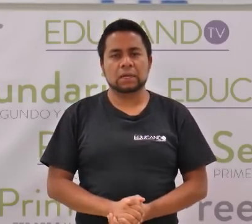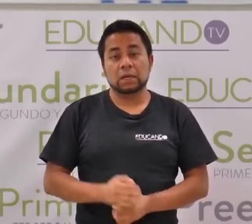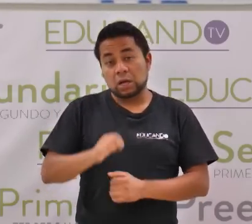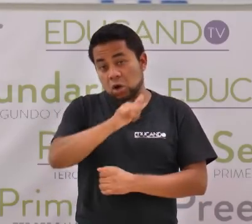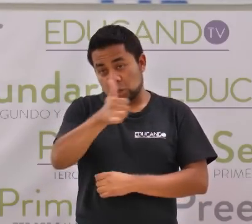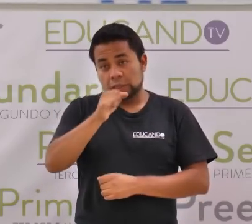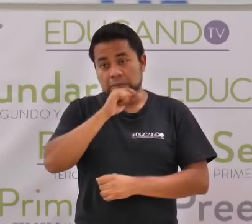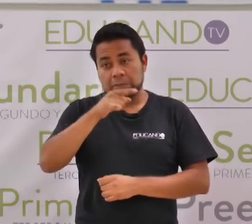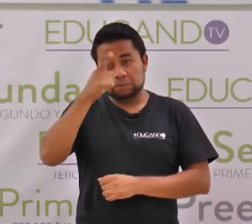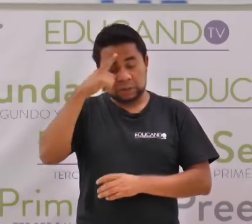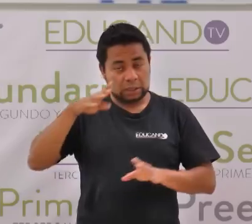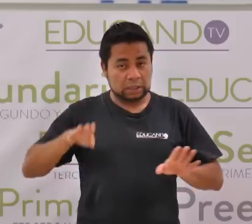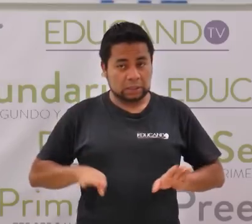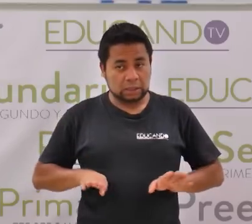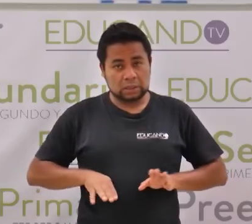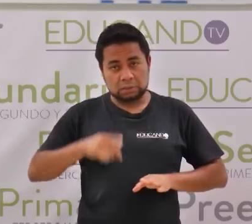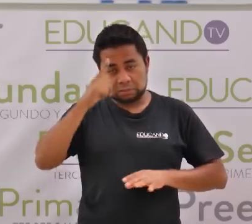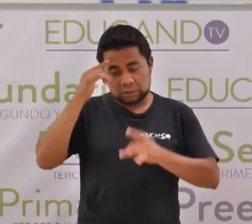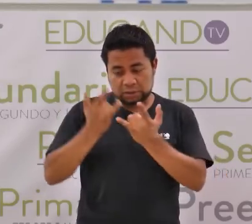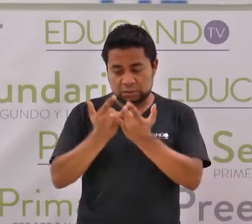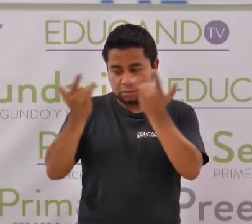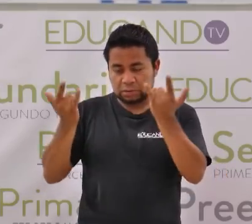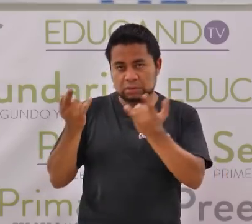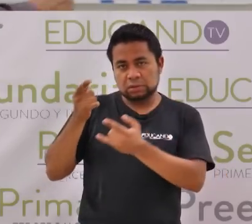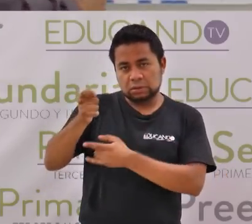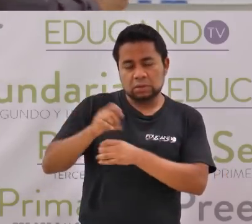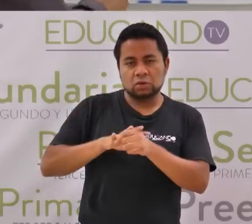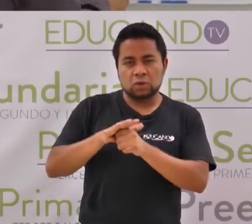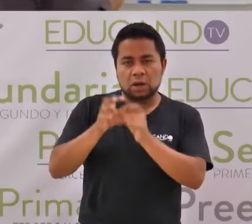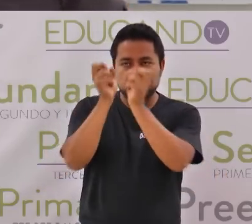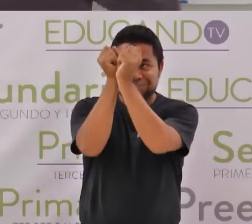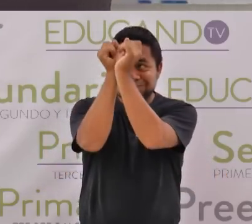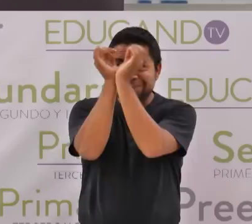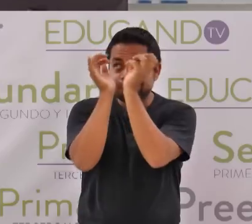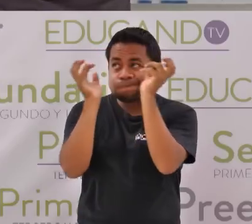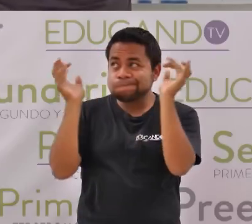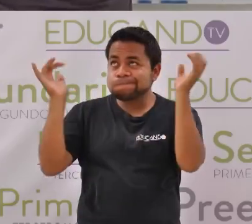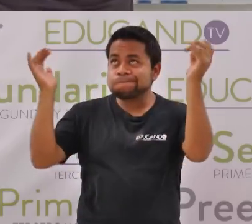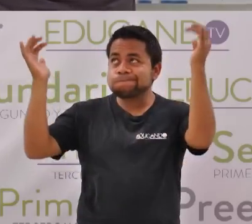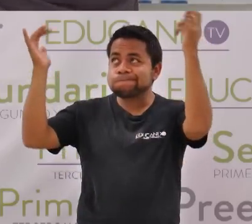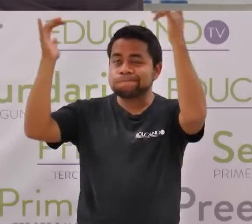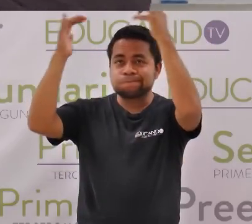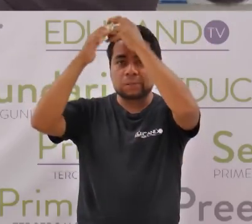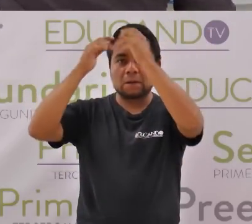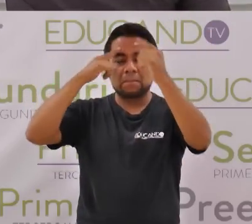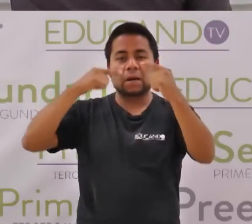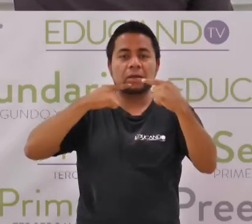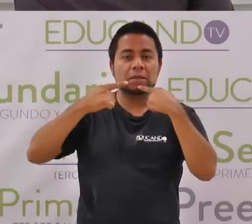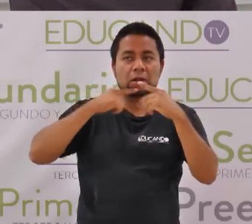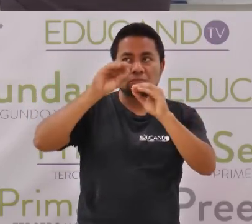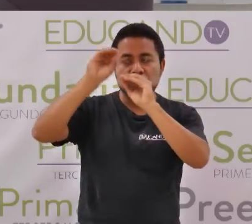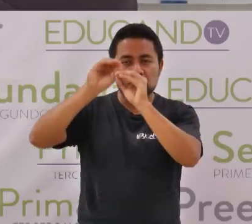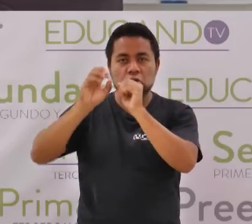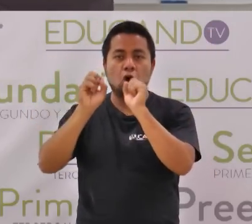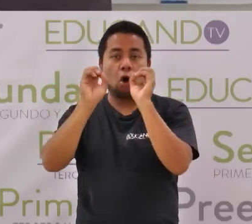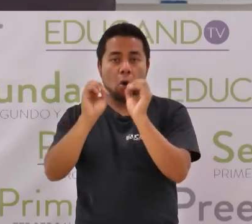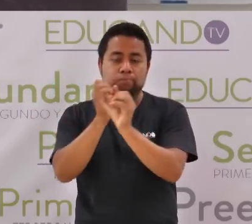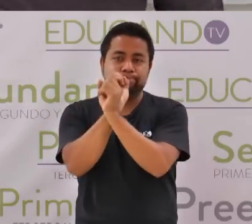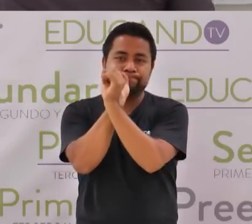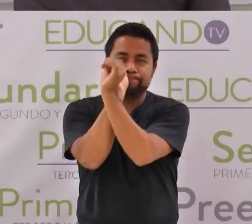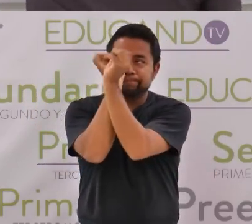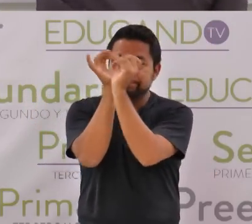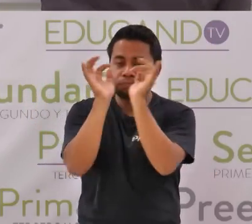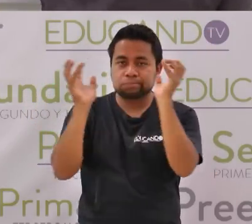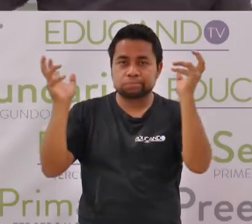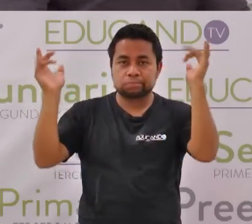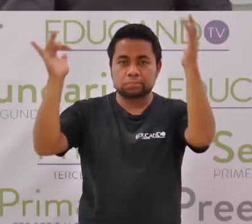Otro elemento característico son los globos de diálogo o los